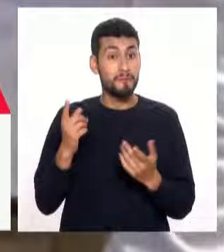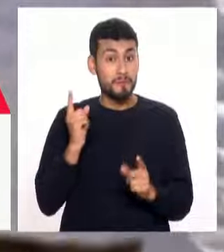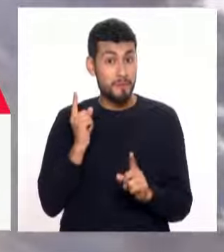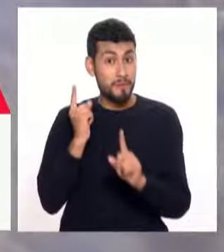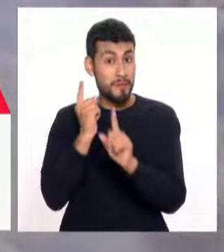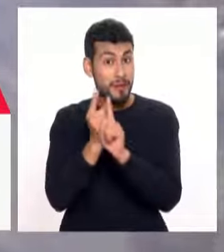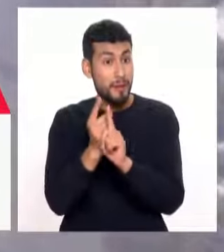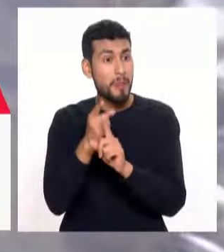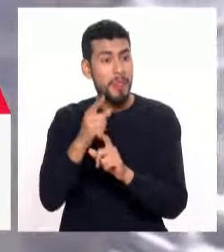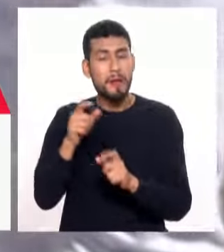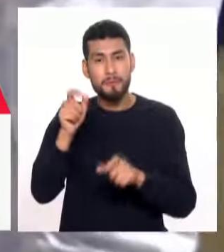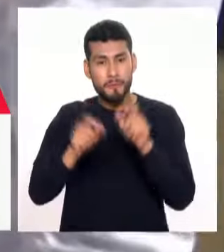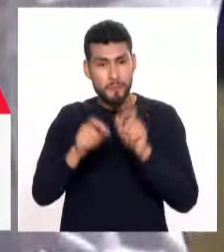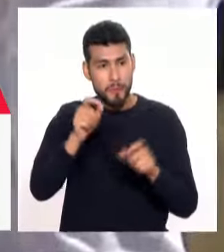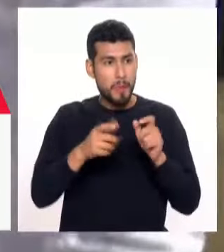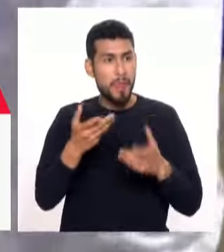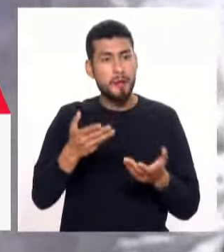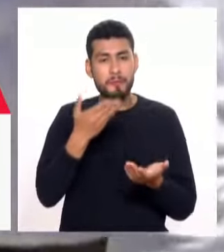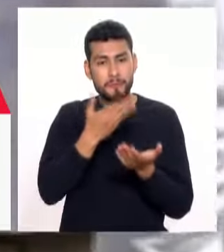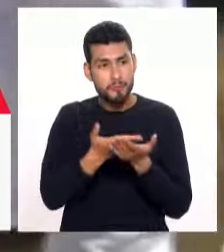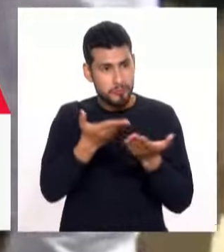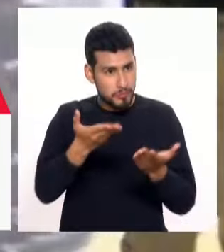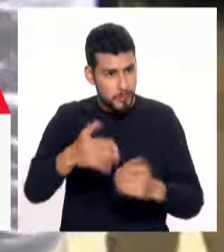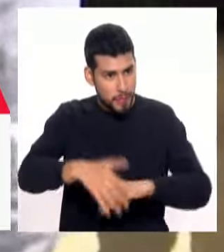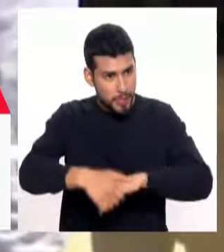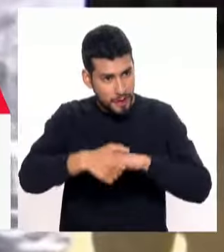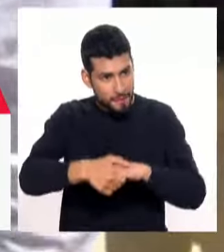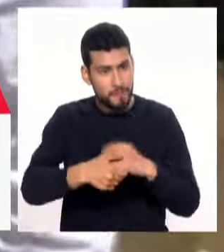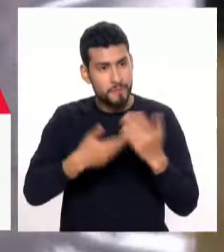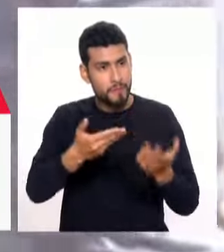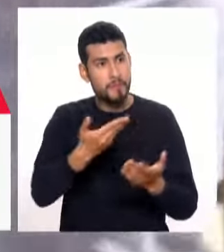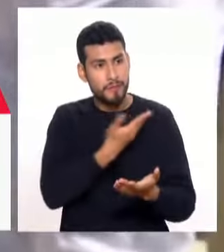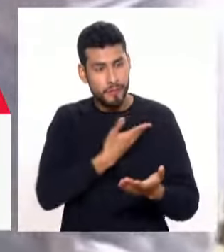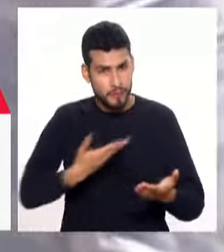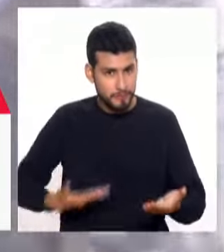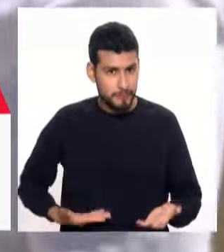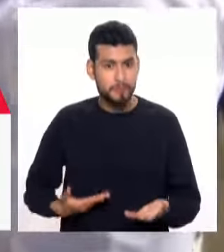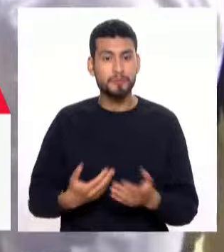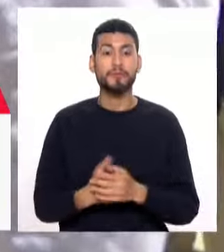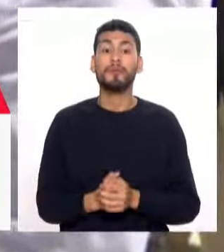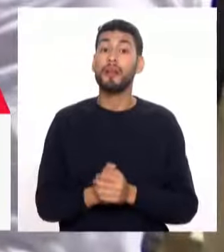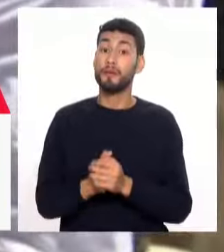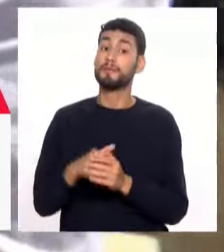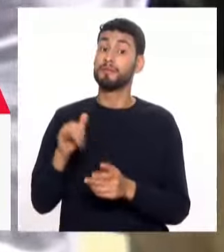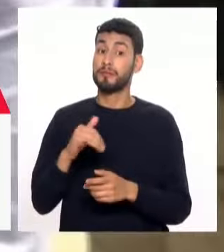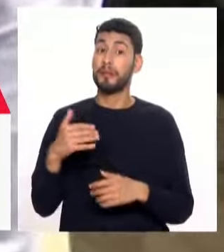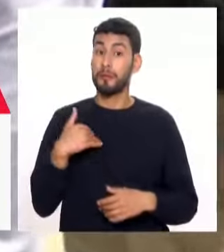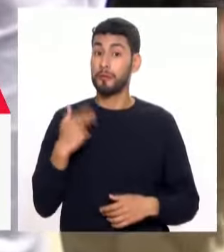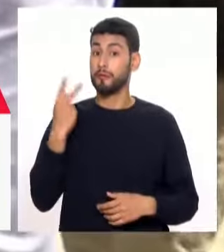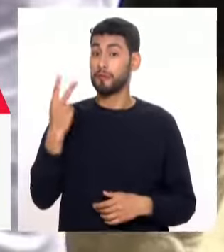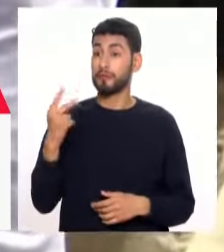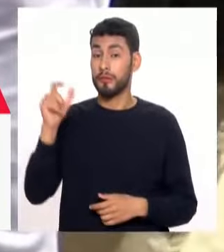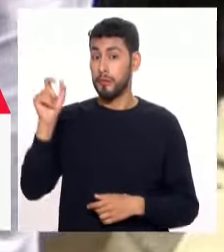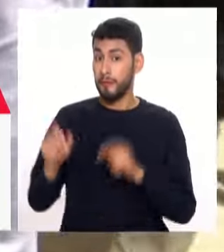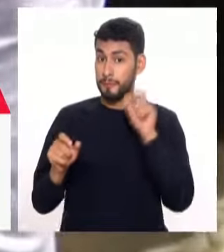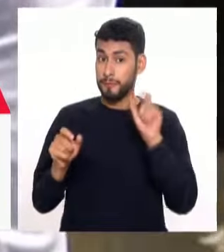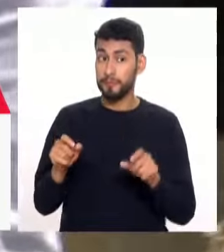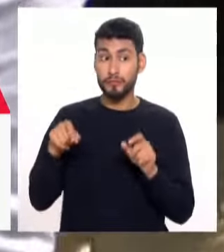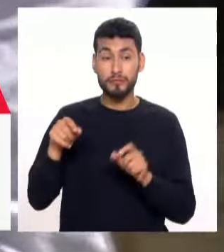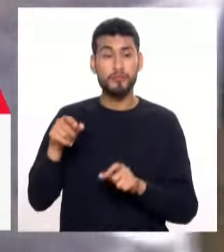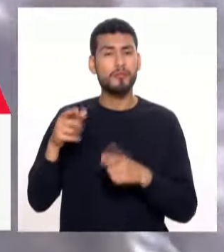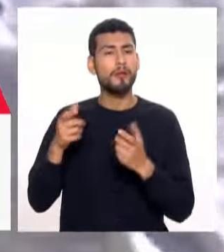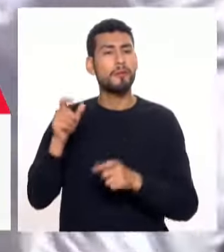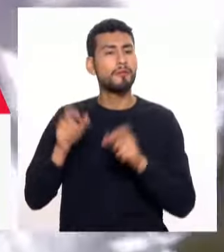acercan moradores a dar la bienvenida a la presidenta Dina Boluarte. Asimismo, hay dos integrantes del